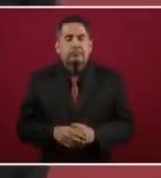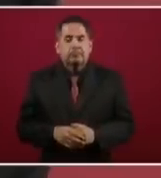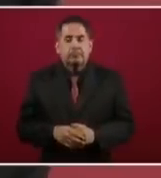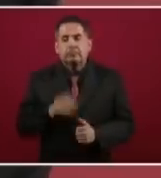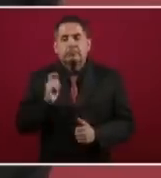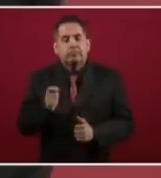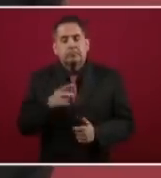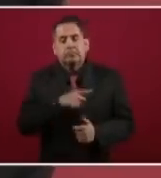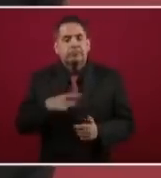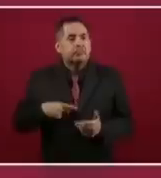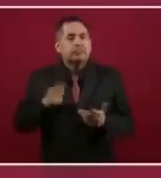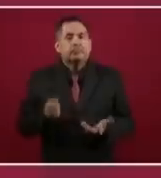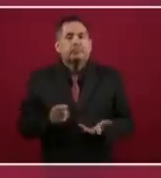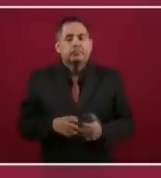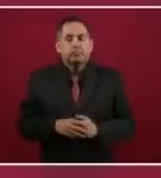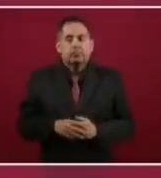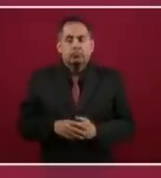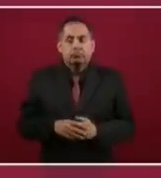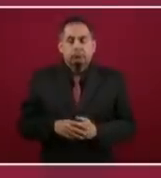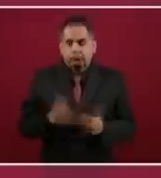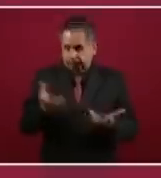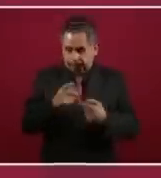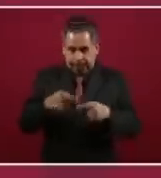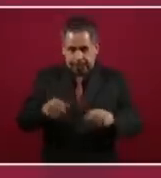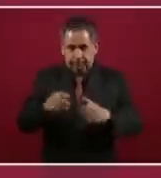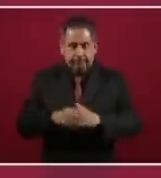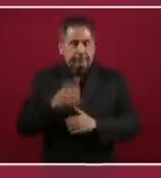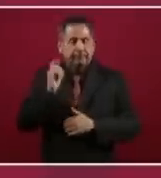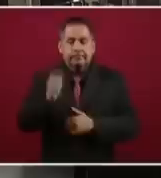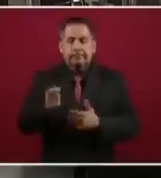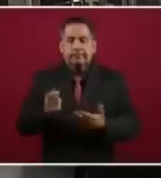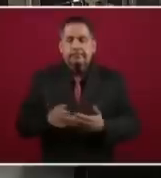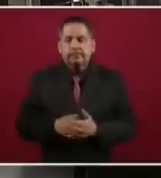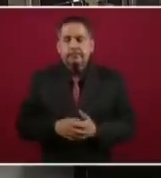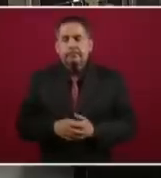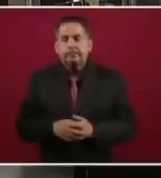que tienen que llevar a cabo. Entonces,